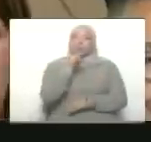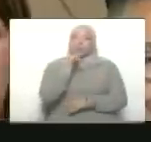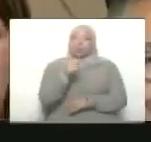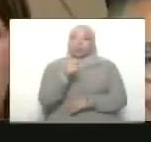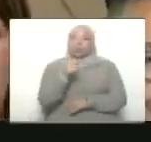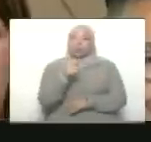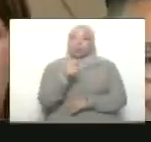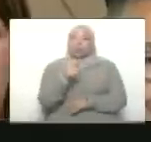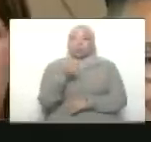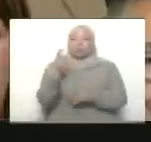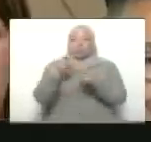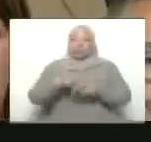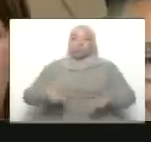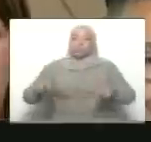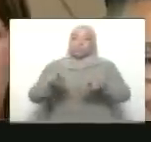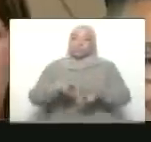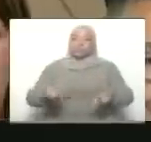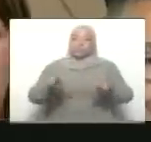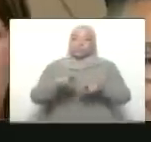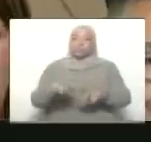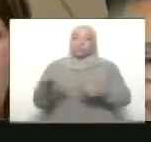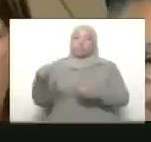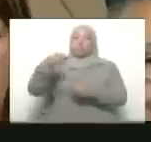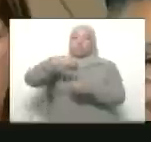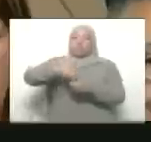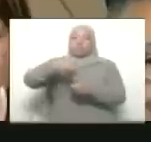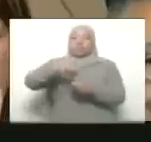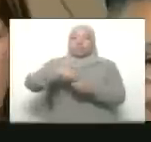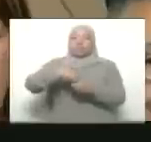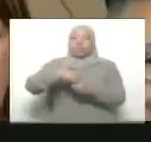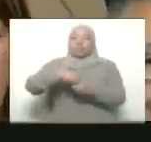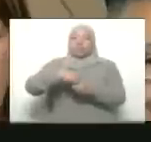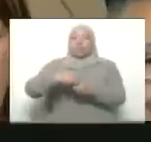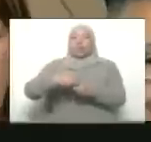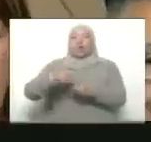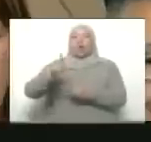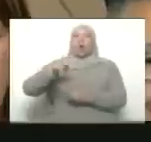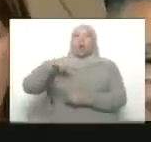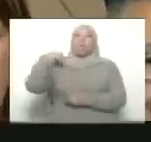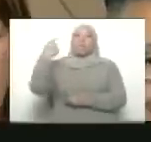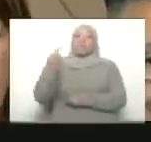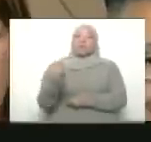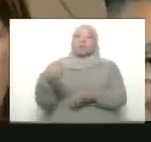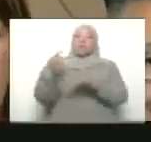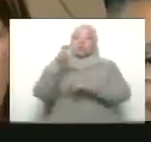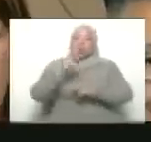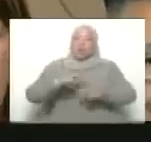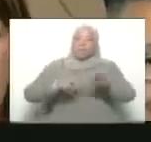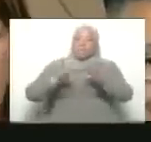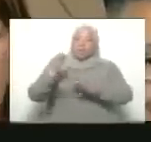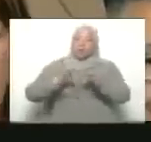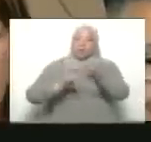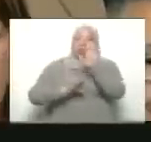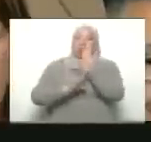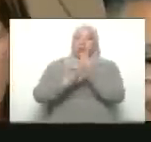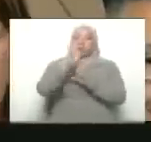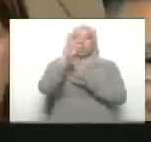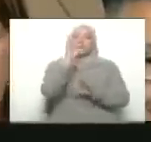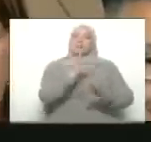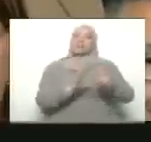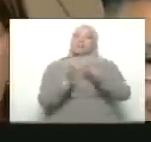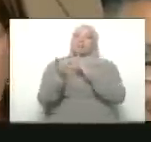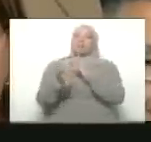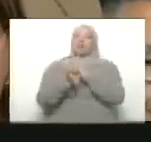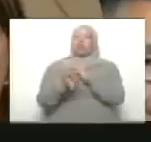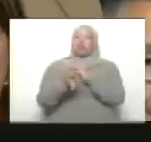de las instancias de investigación de los países que integramos la celac próximos a crear el centro de investigación de desarrollo de ciencia y